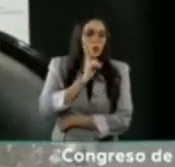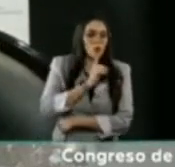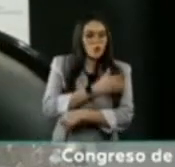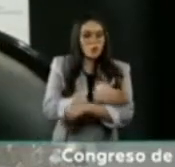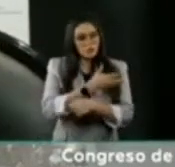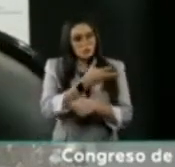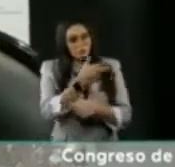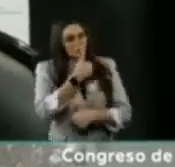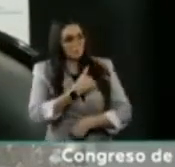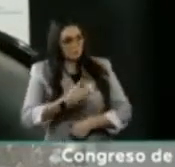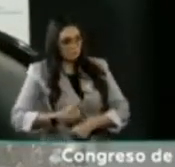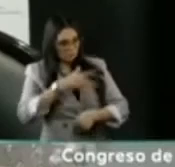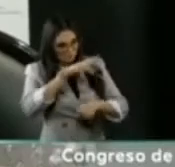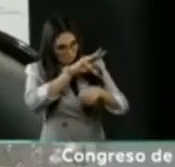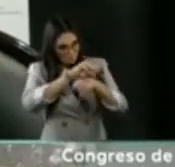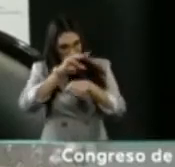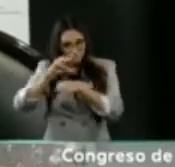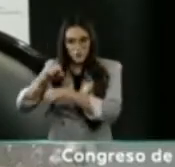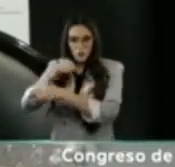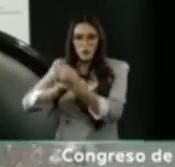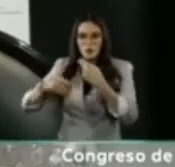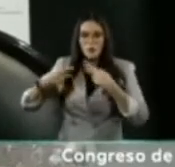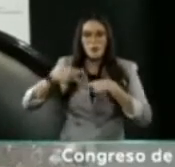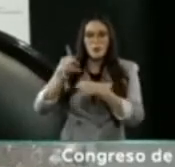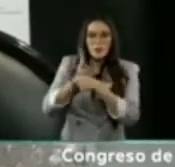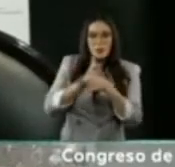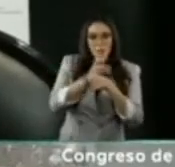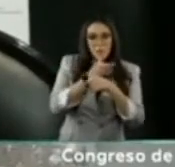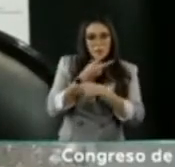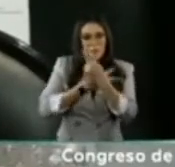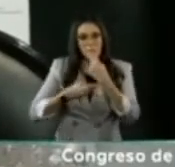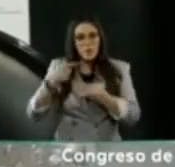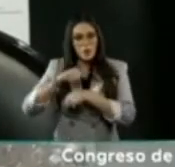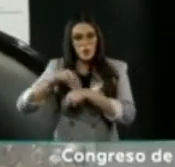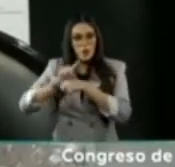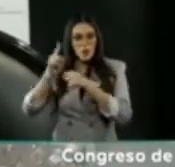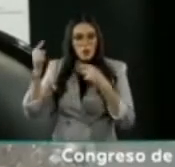va a sentar precedentes para otros que lo sabrá,